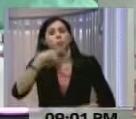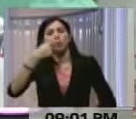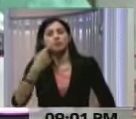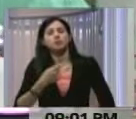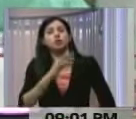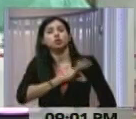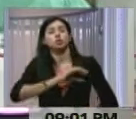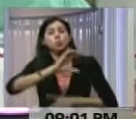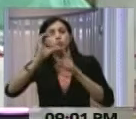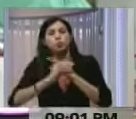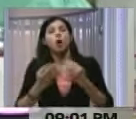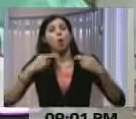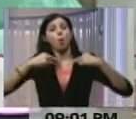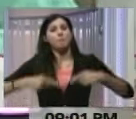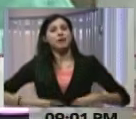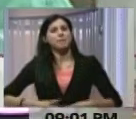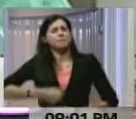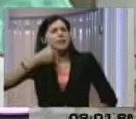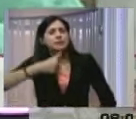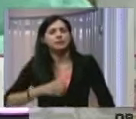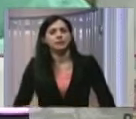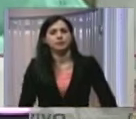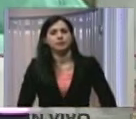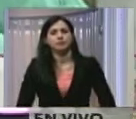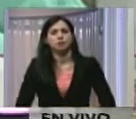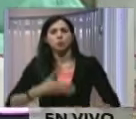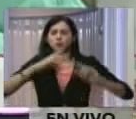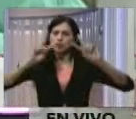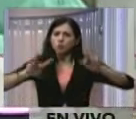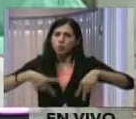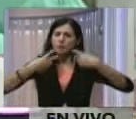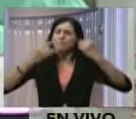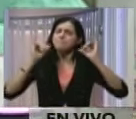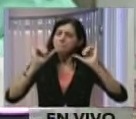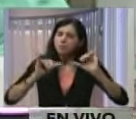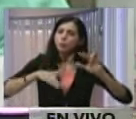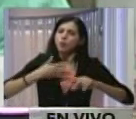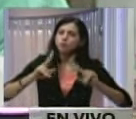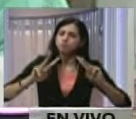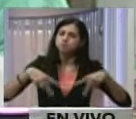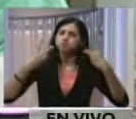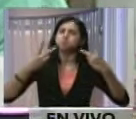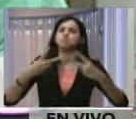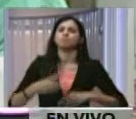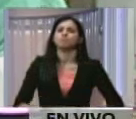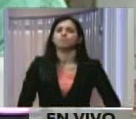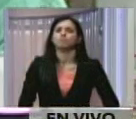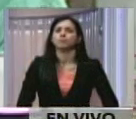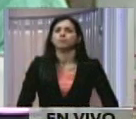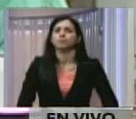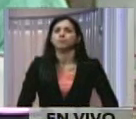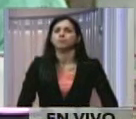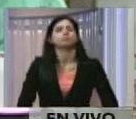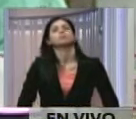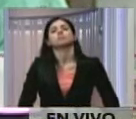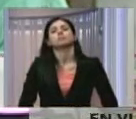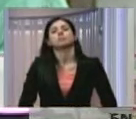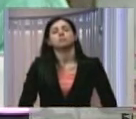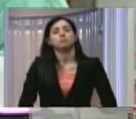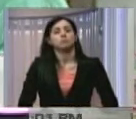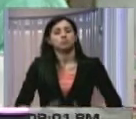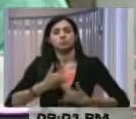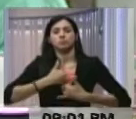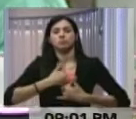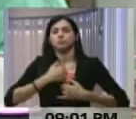sociocultural, humana, que sea capaz de renovarse en sí mismo y tomar en sus manos la tarea que